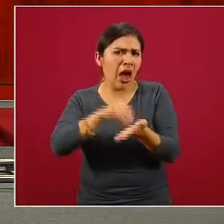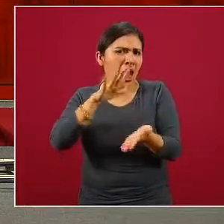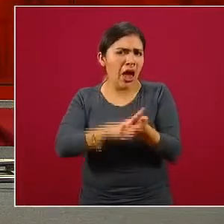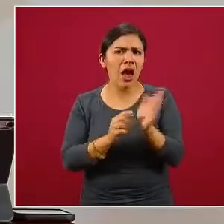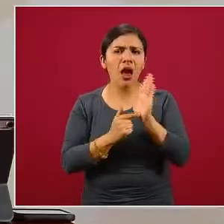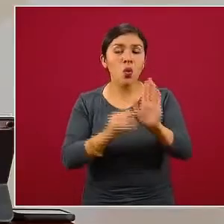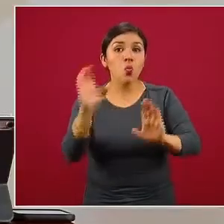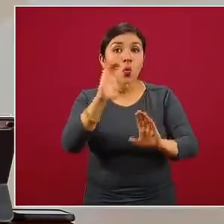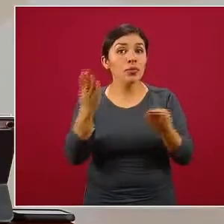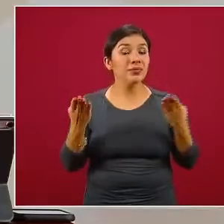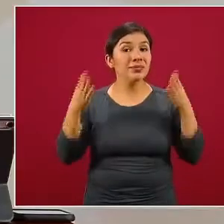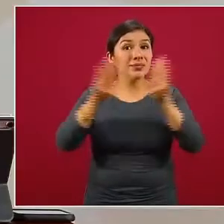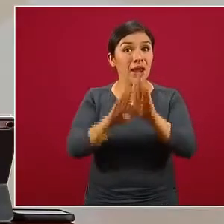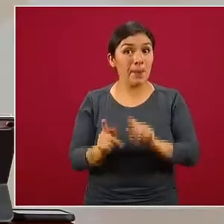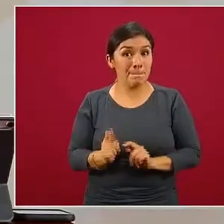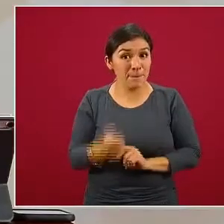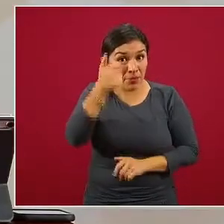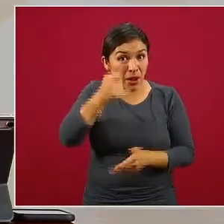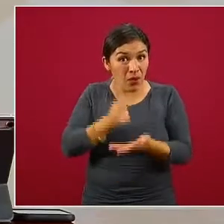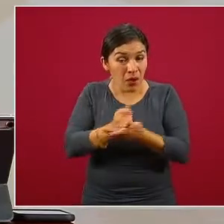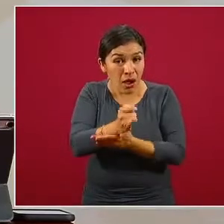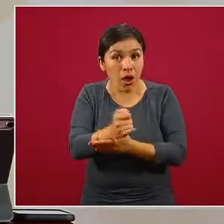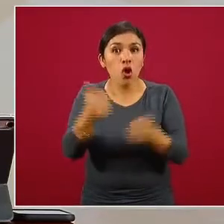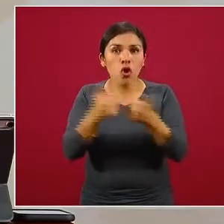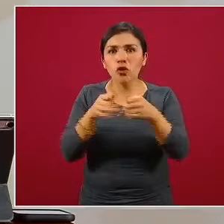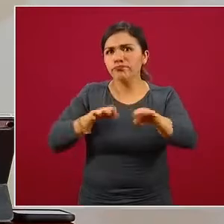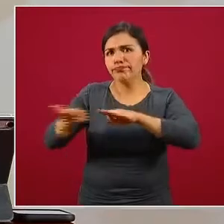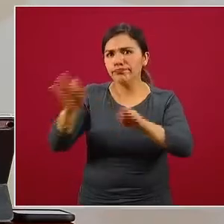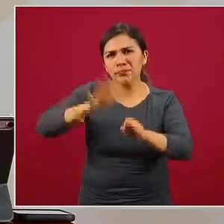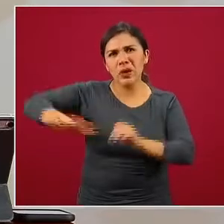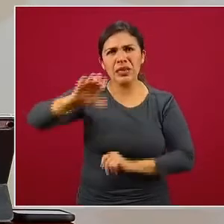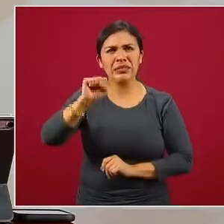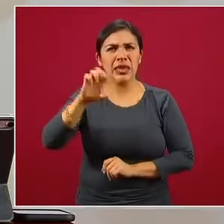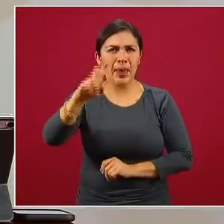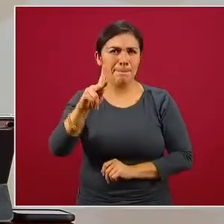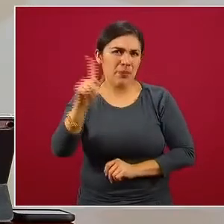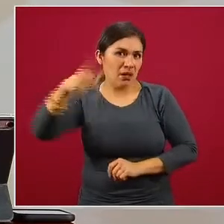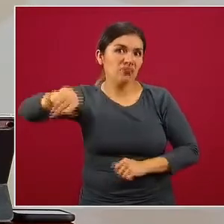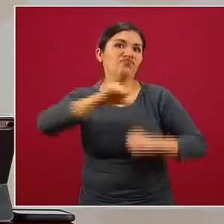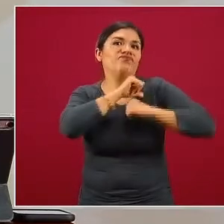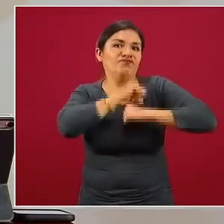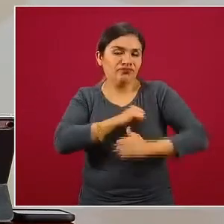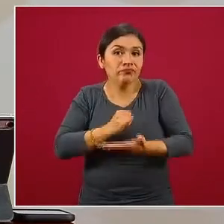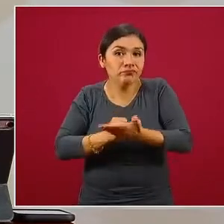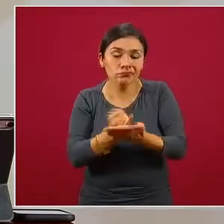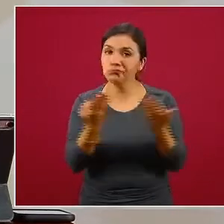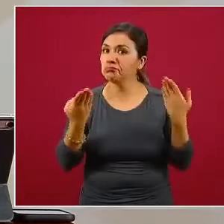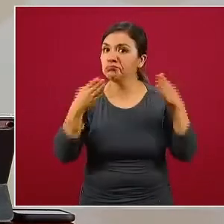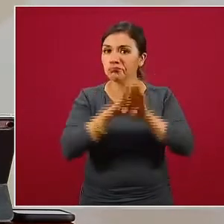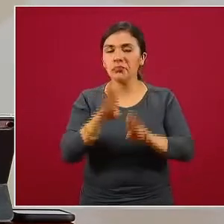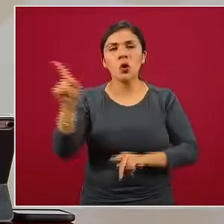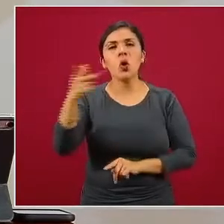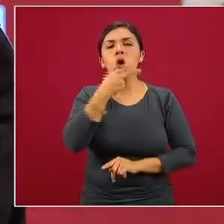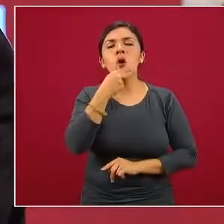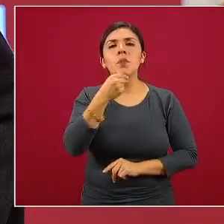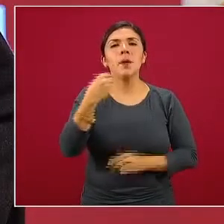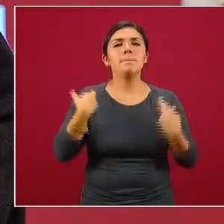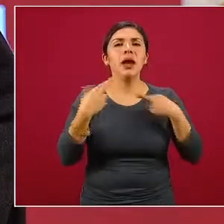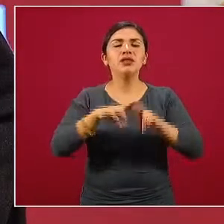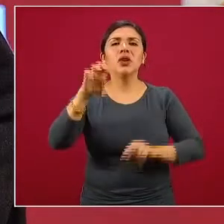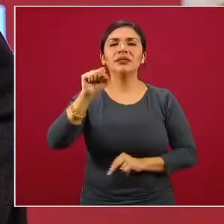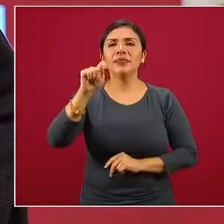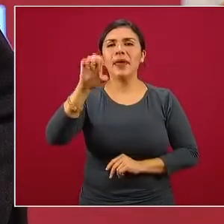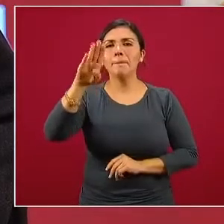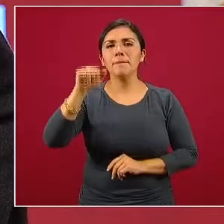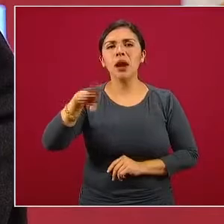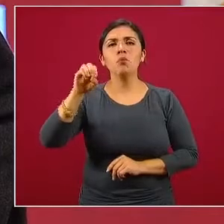de cierre, trabajando en colaboración con la autoridad escolar, que es quien toma estas decisiones, el maestro Esteban Moctezuma, en